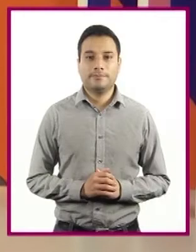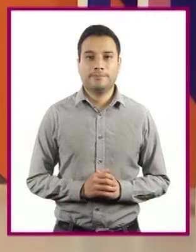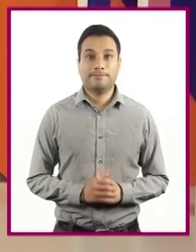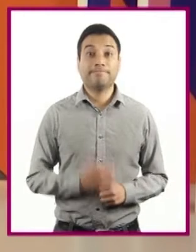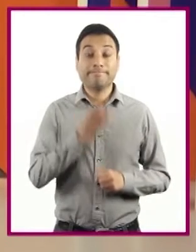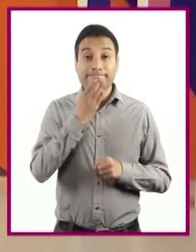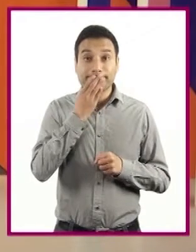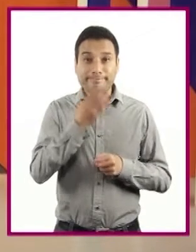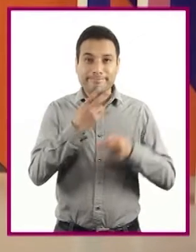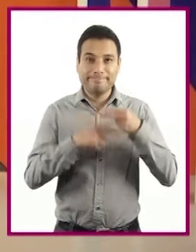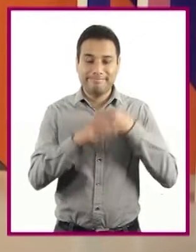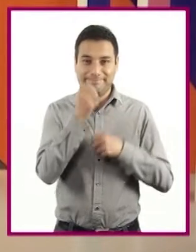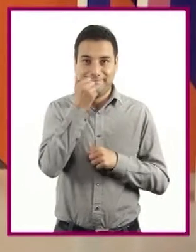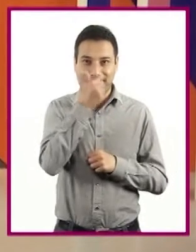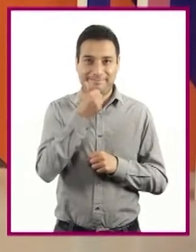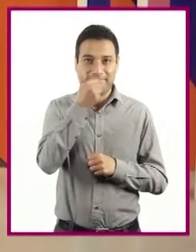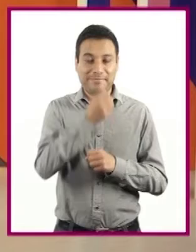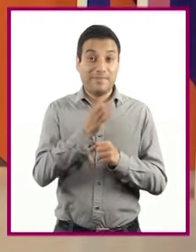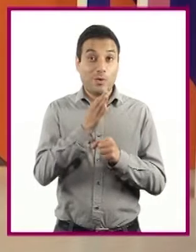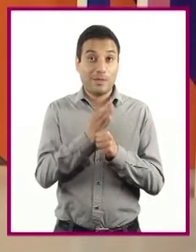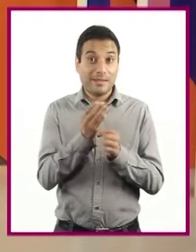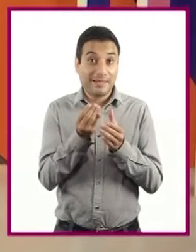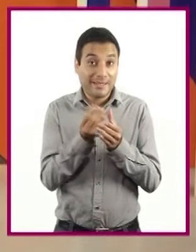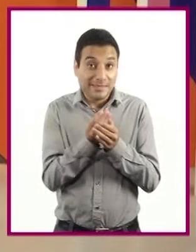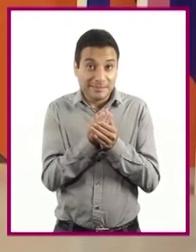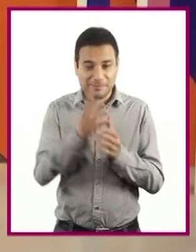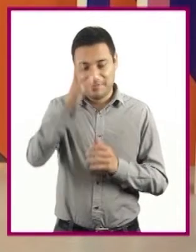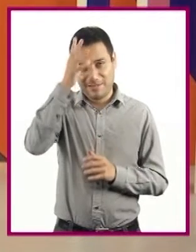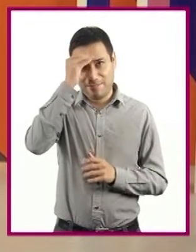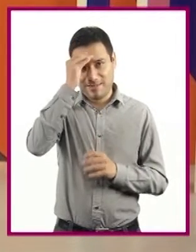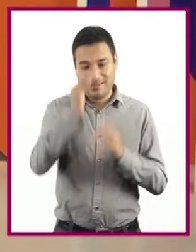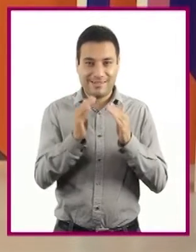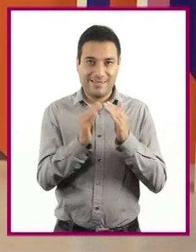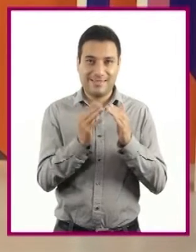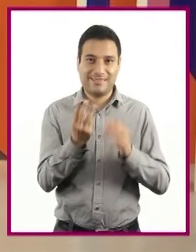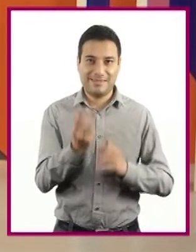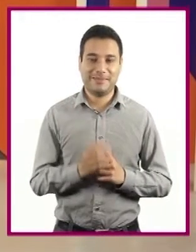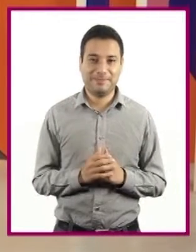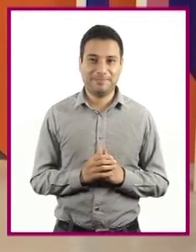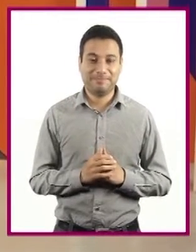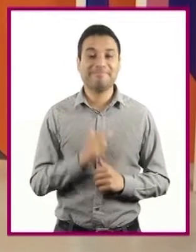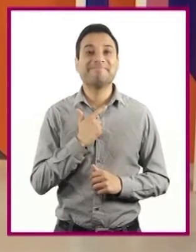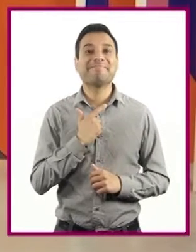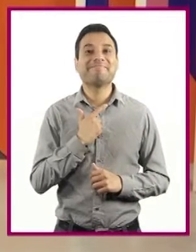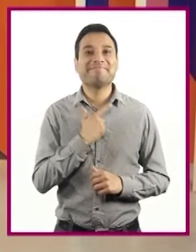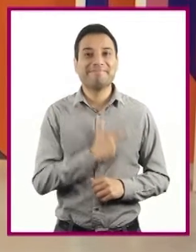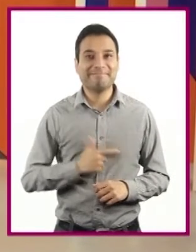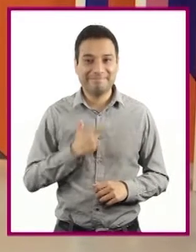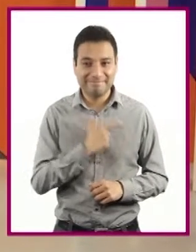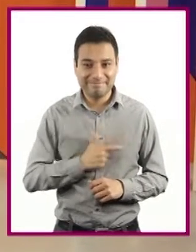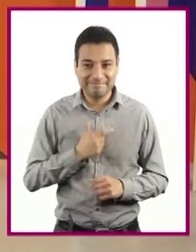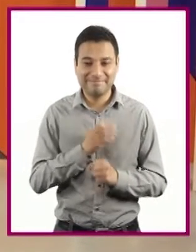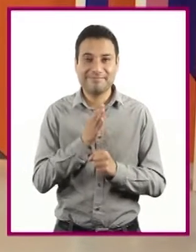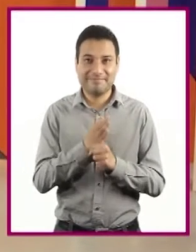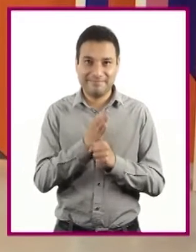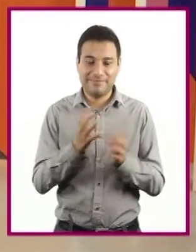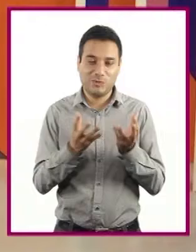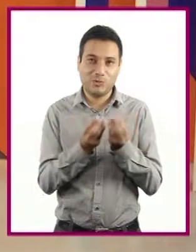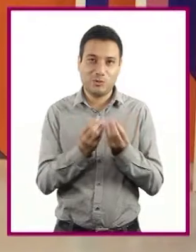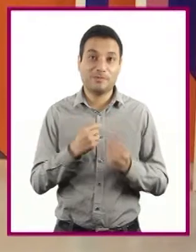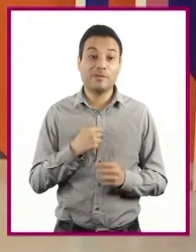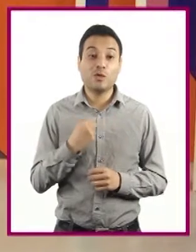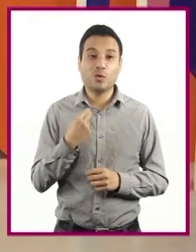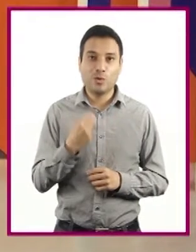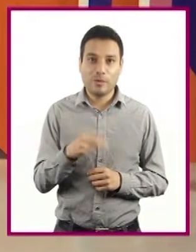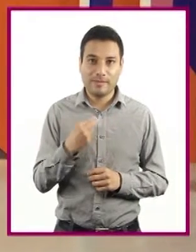Bienvenidas y bienvenidos a otra sesión de la estrategia Aprende en Casa 3. Es un placer poder estar con ustedes. Mi nombre es